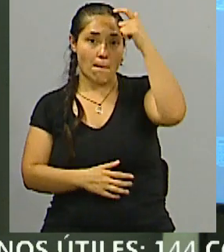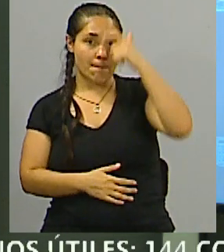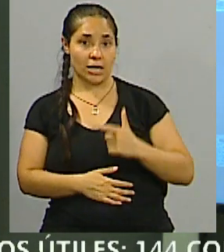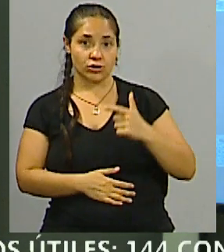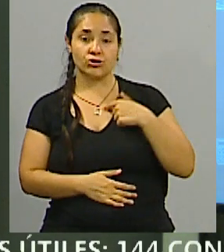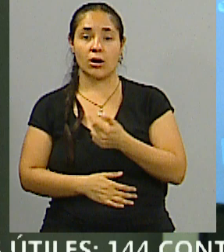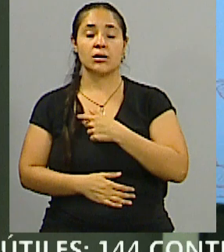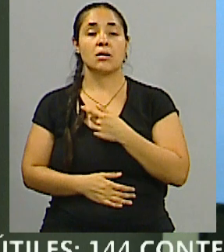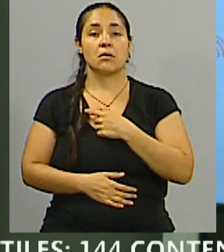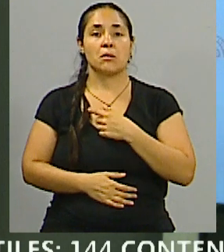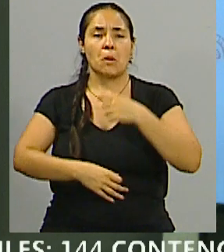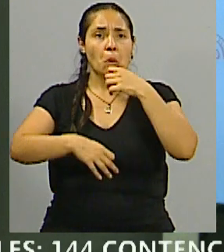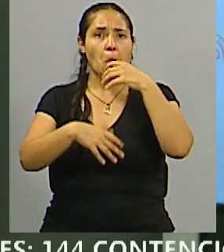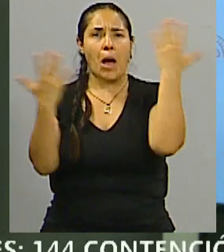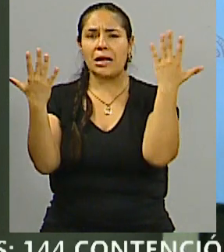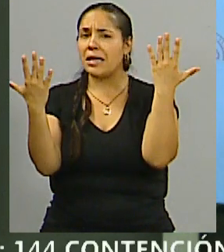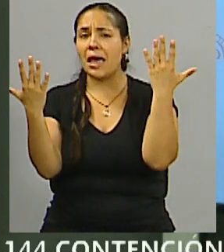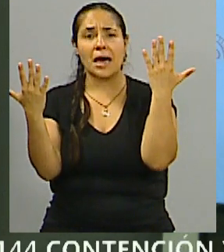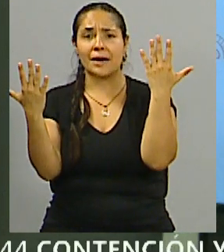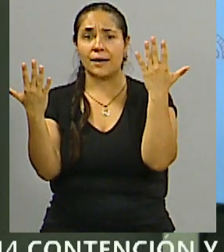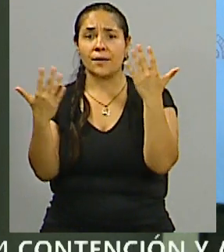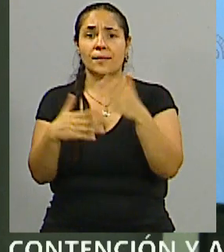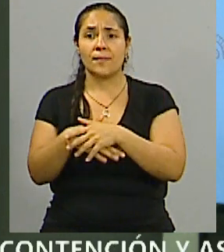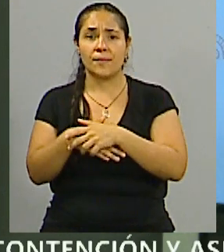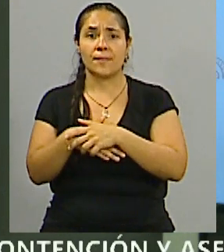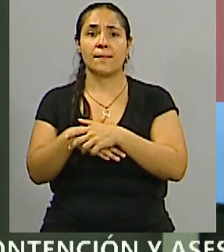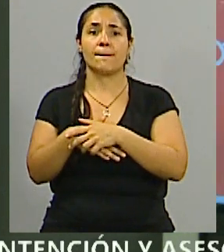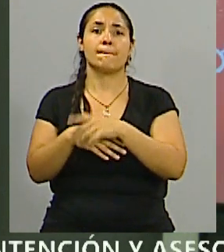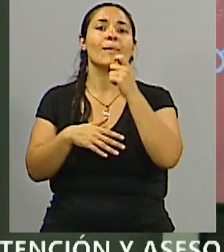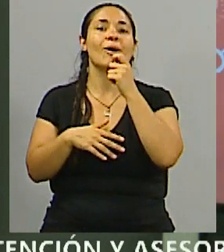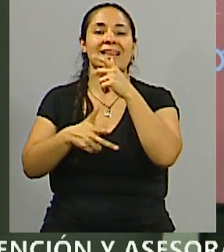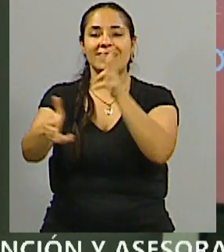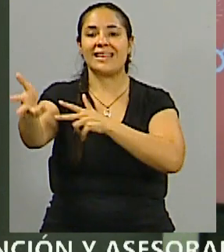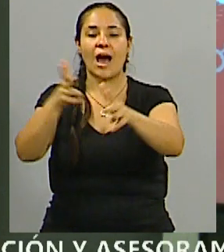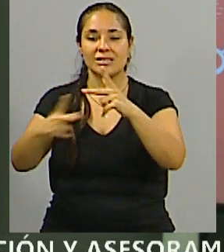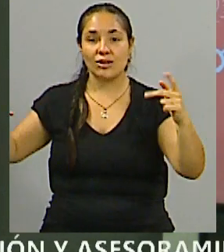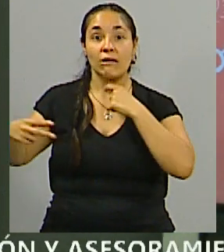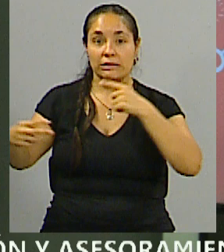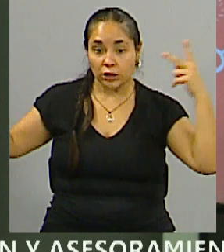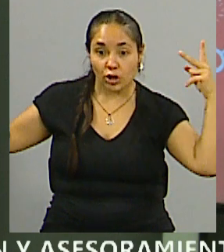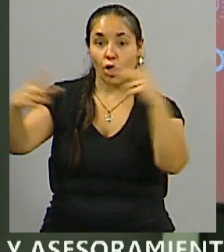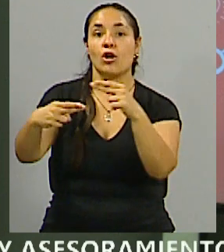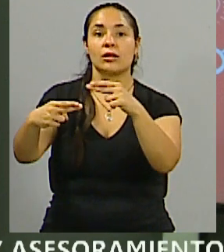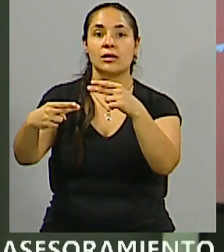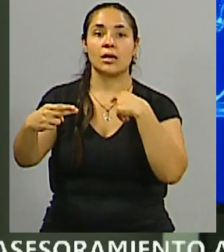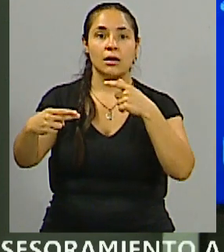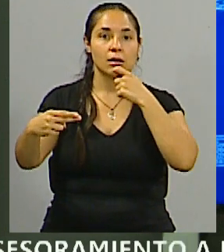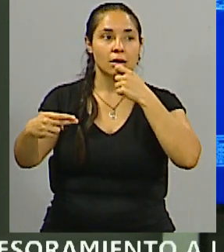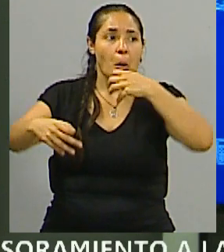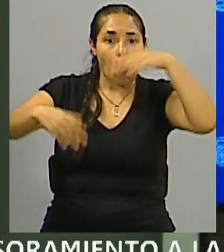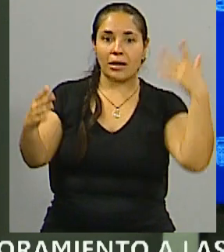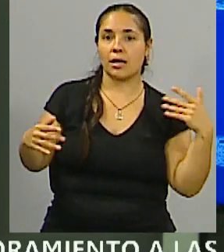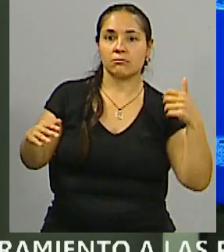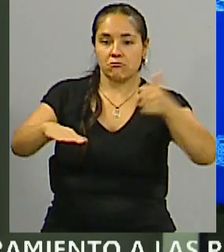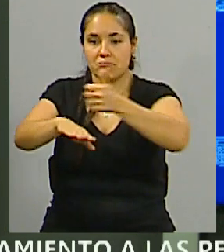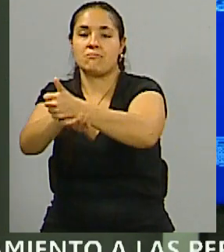que deliberadamente y para impedir que circule el tránsito interrumpe una vía. ¿No es eso